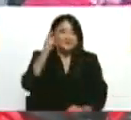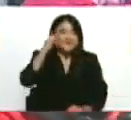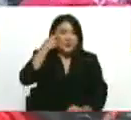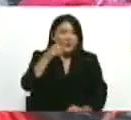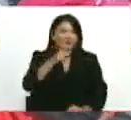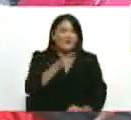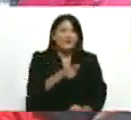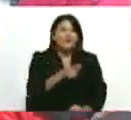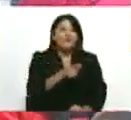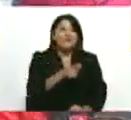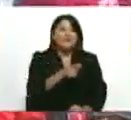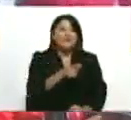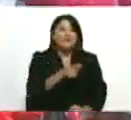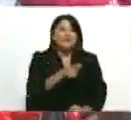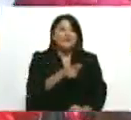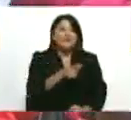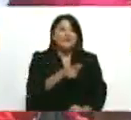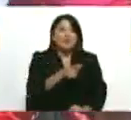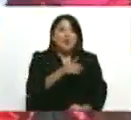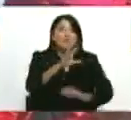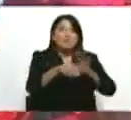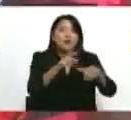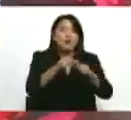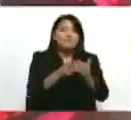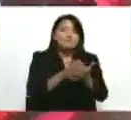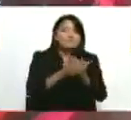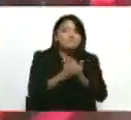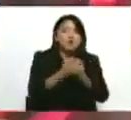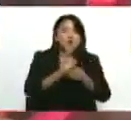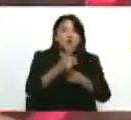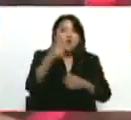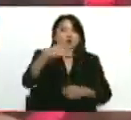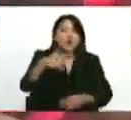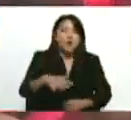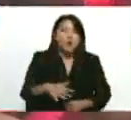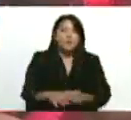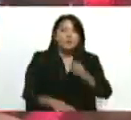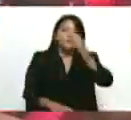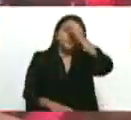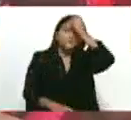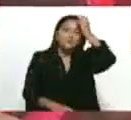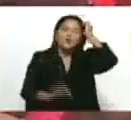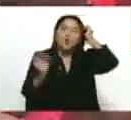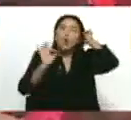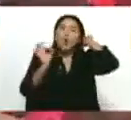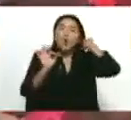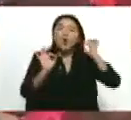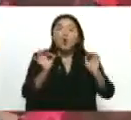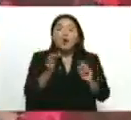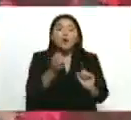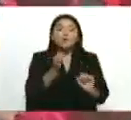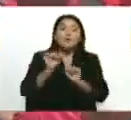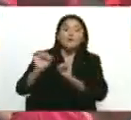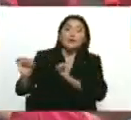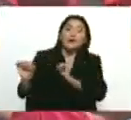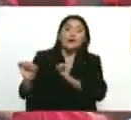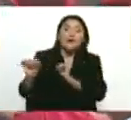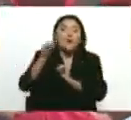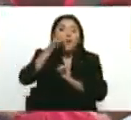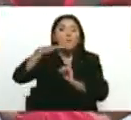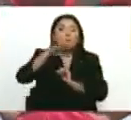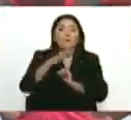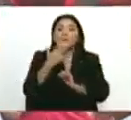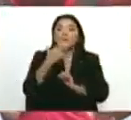recuerdan? Ellos venían de evitar que el pueblo pudiese adquirir medicinas en